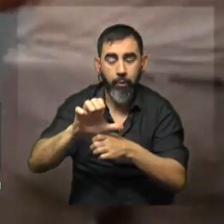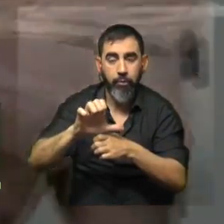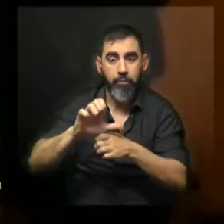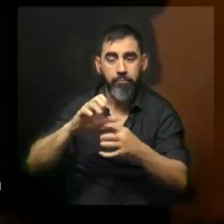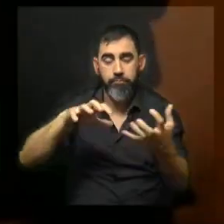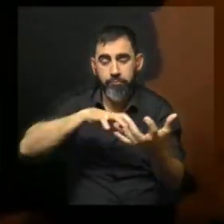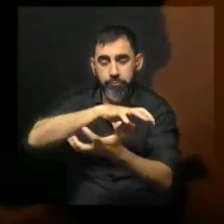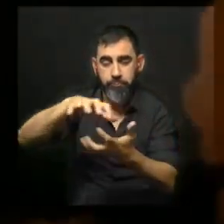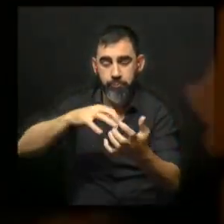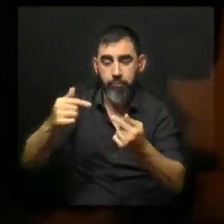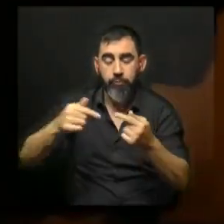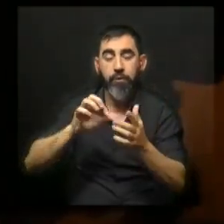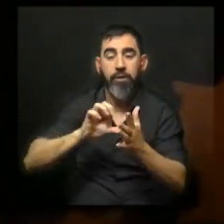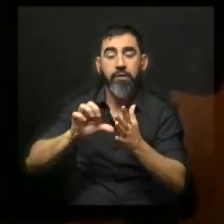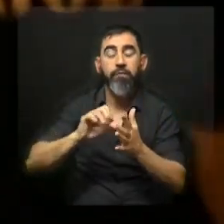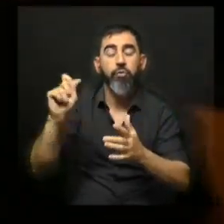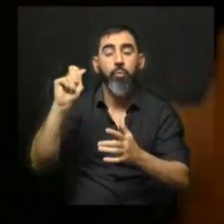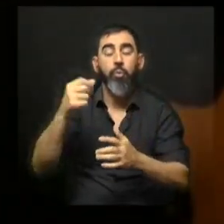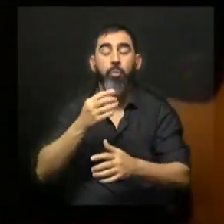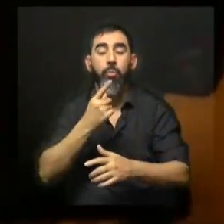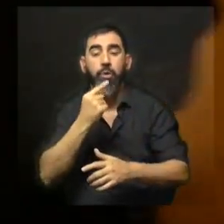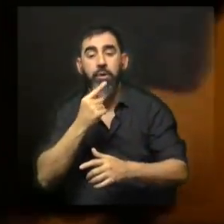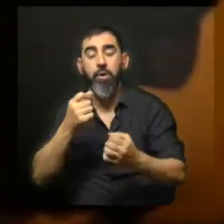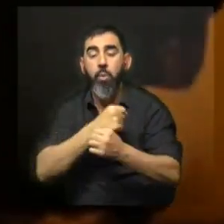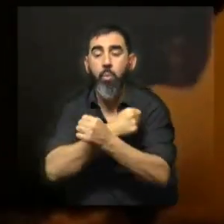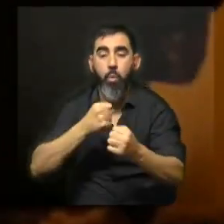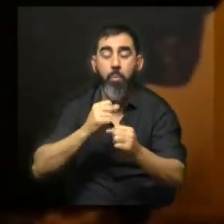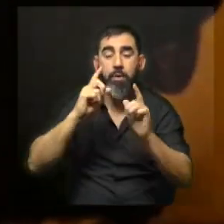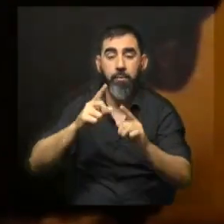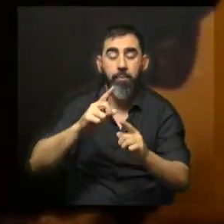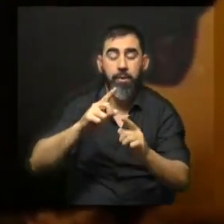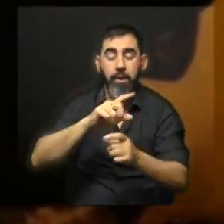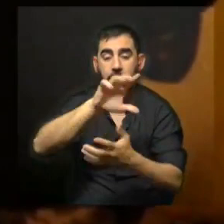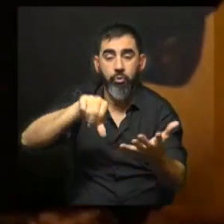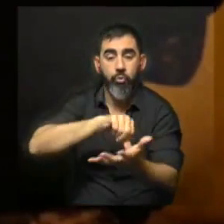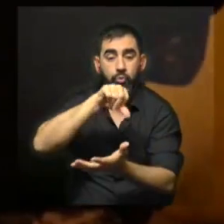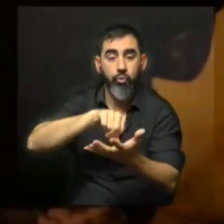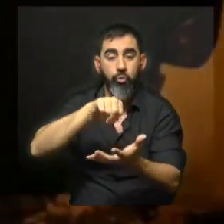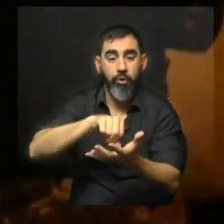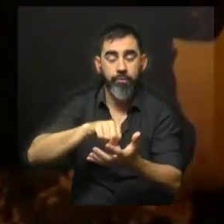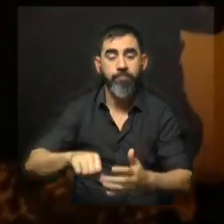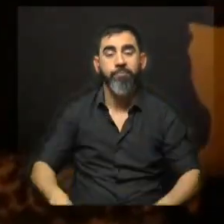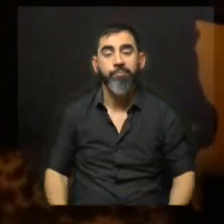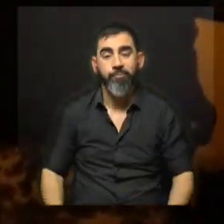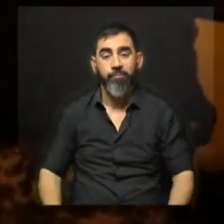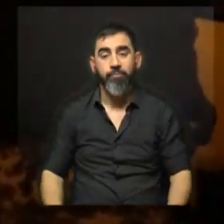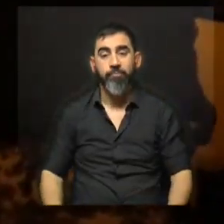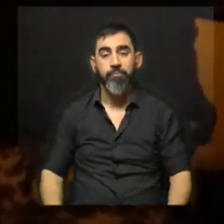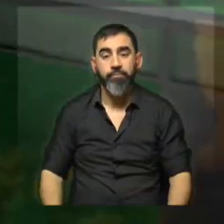ataque cobarde contra los servidores policiales, detonando artefactos explosivos y sembrando el terror en Guayaquil y en el sector de